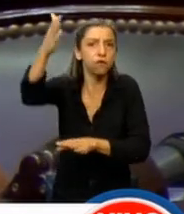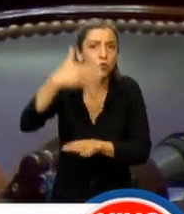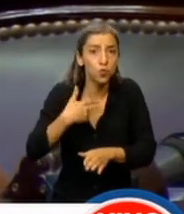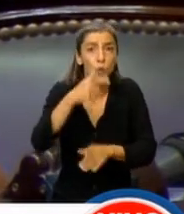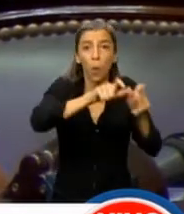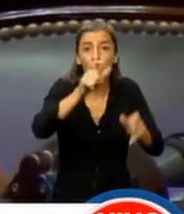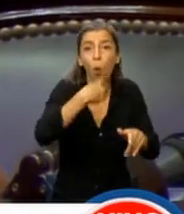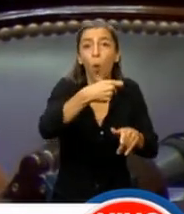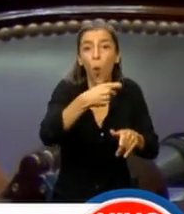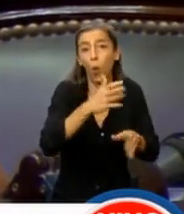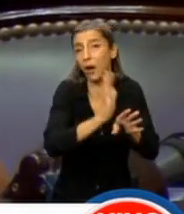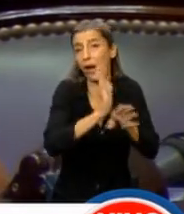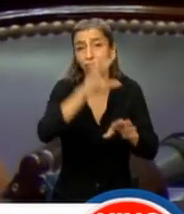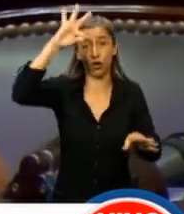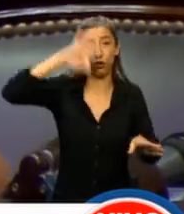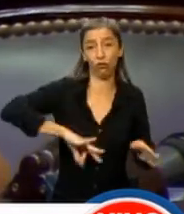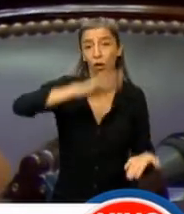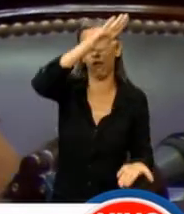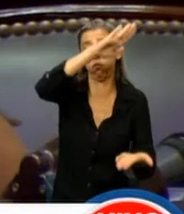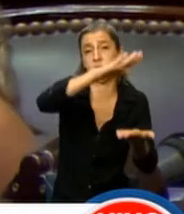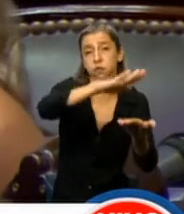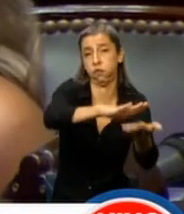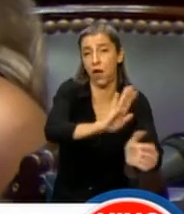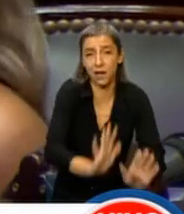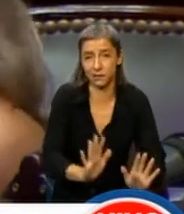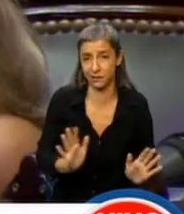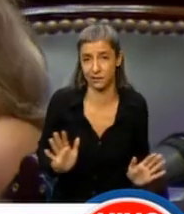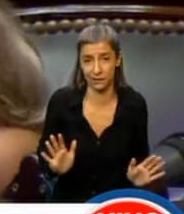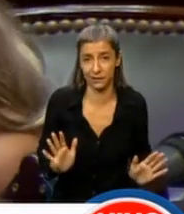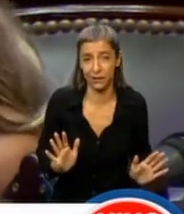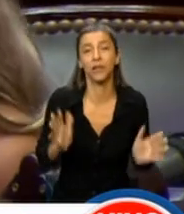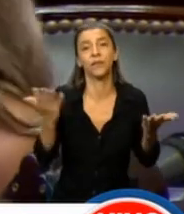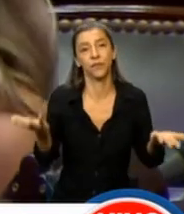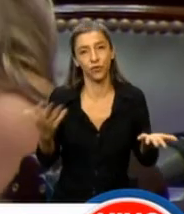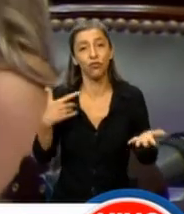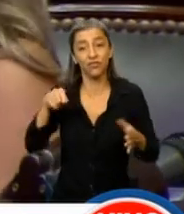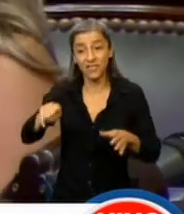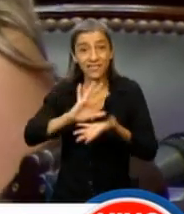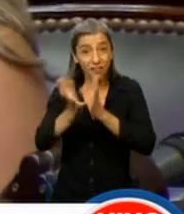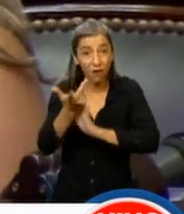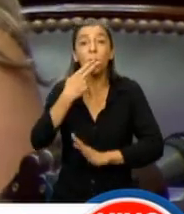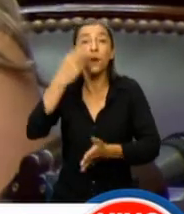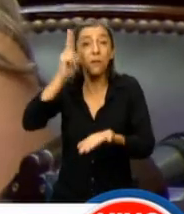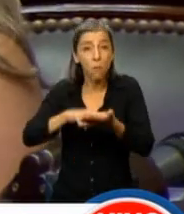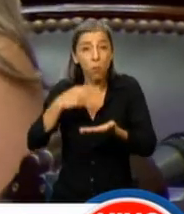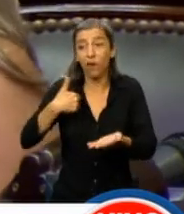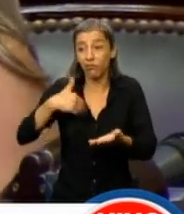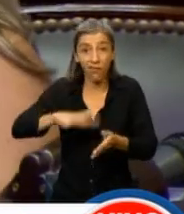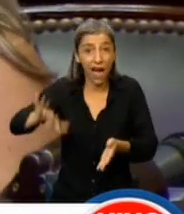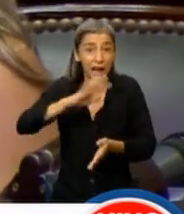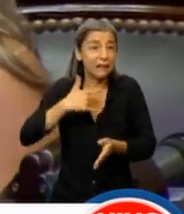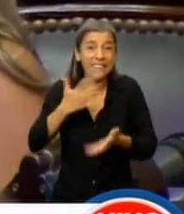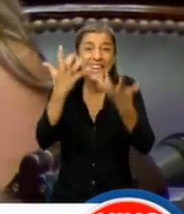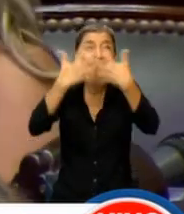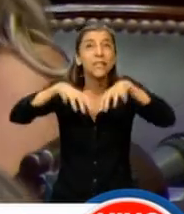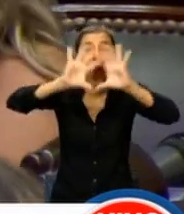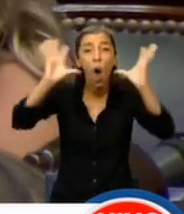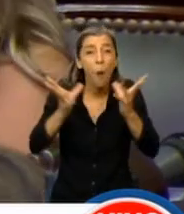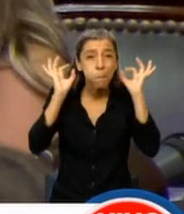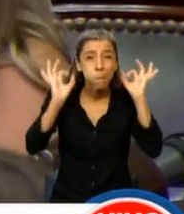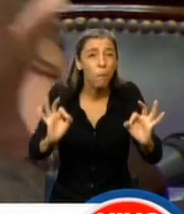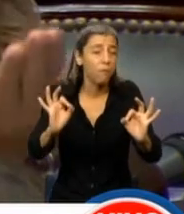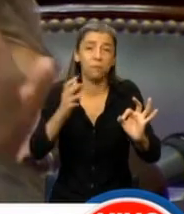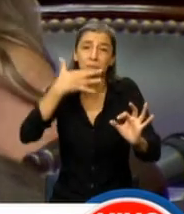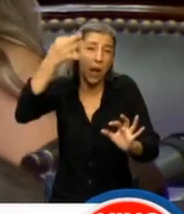menos posibilidades de cobrar una jubilación digna. Entonces, el sistema impositivo argentino es uno de los más regresivos y,